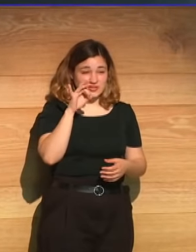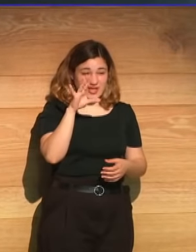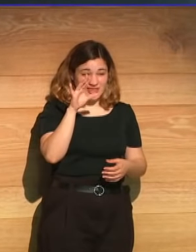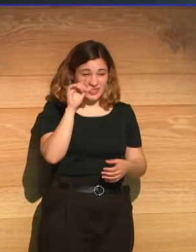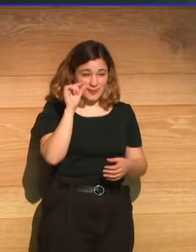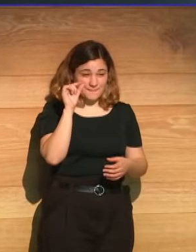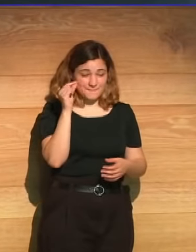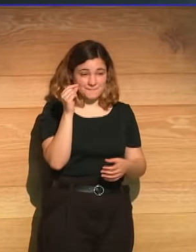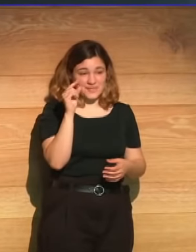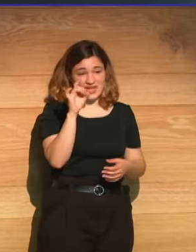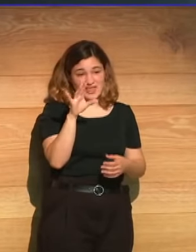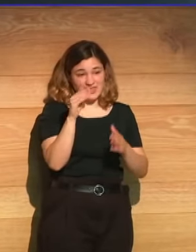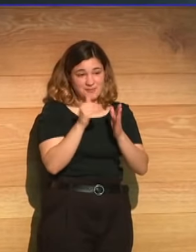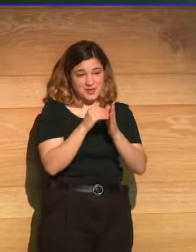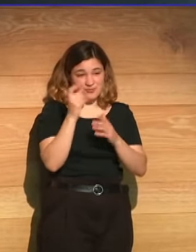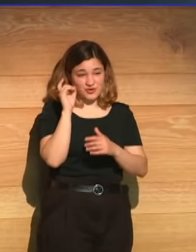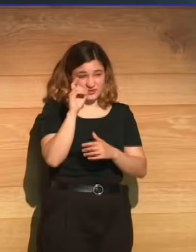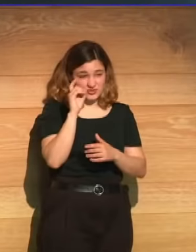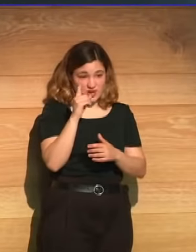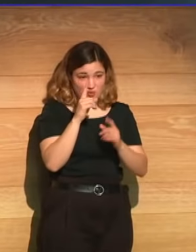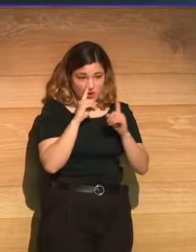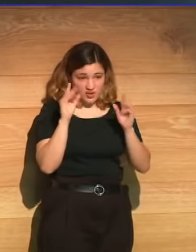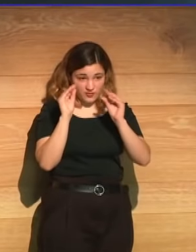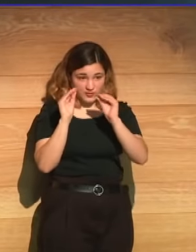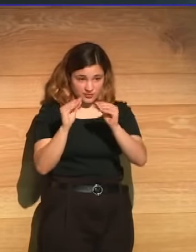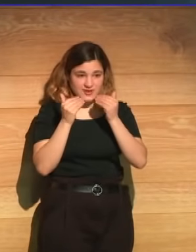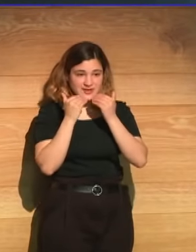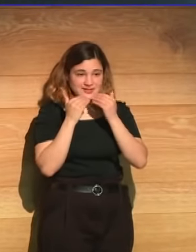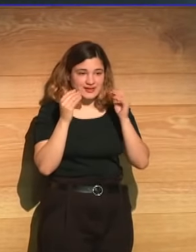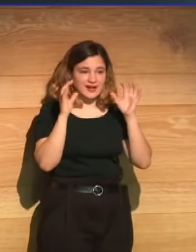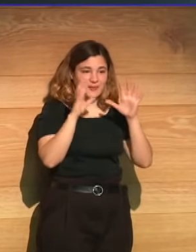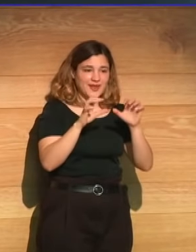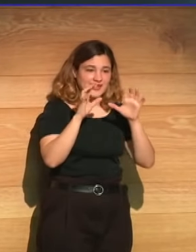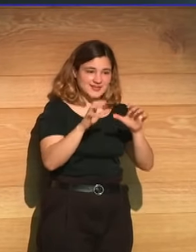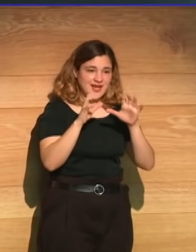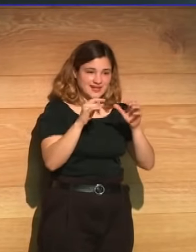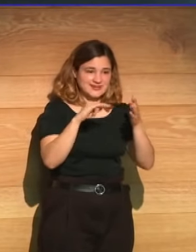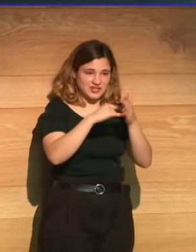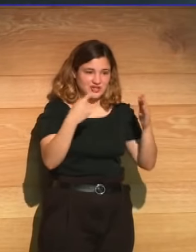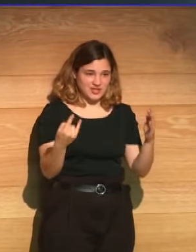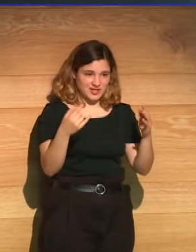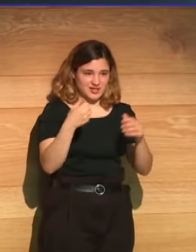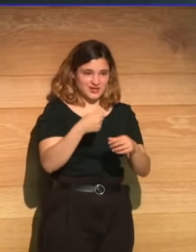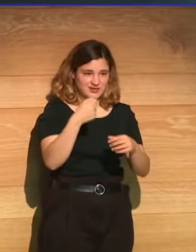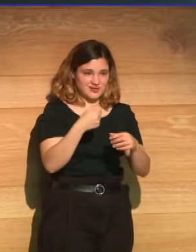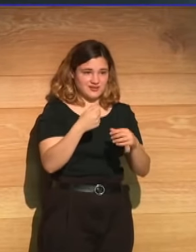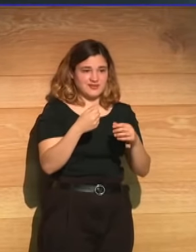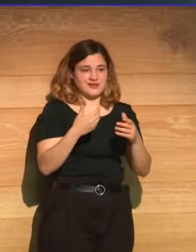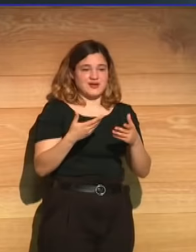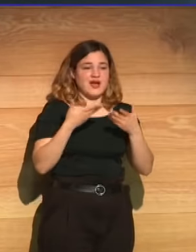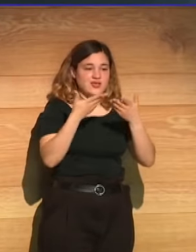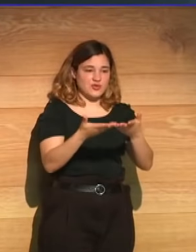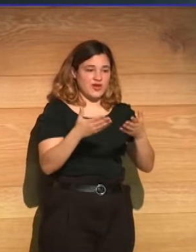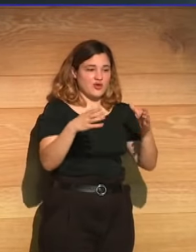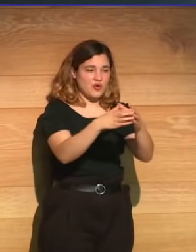año, 100 profesores, es el aprendizaje. Profuturo, con esa tecnología, nos permitió generar comunidades de aprendizaje. De